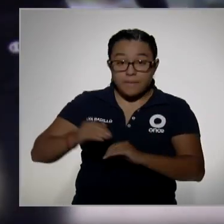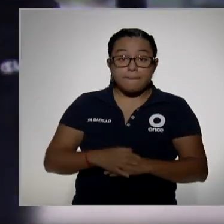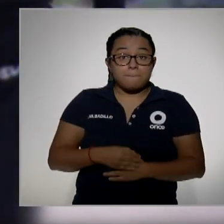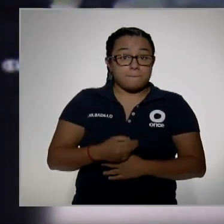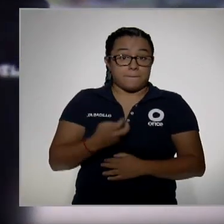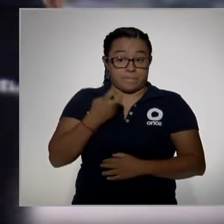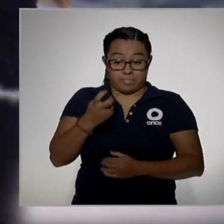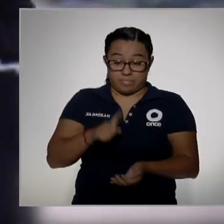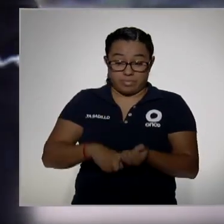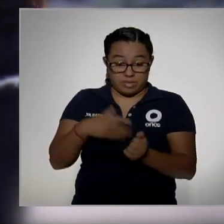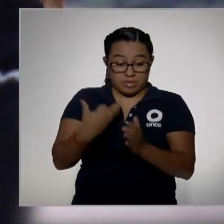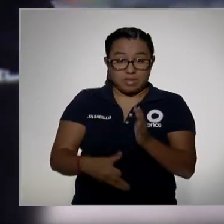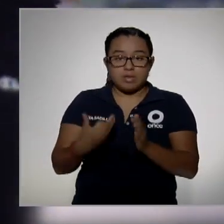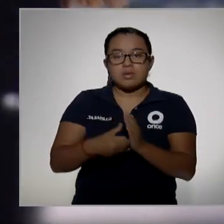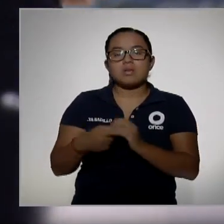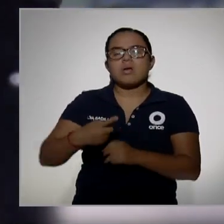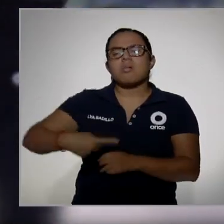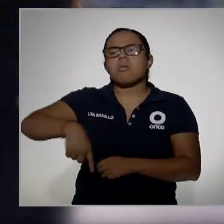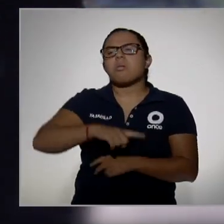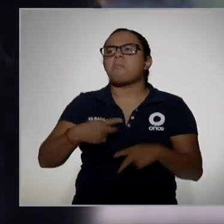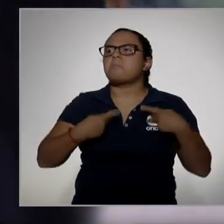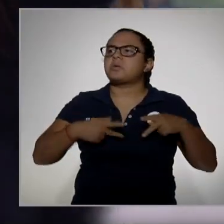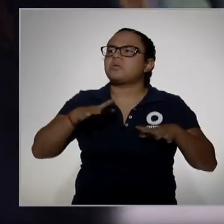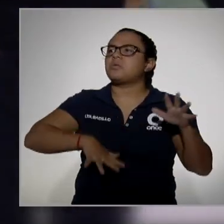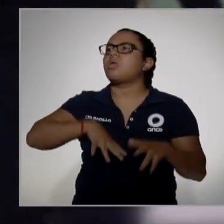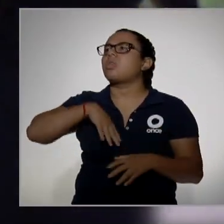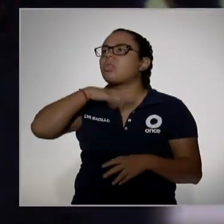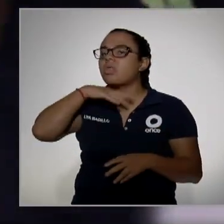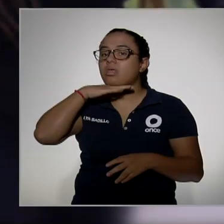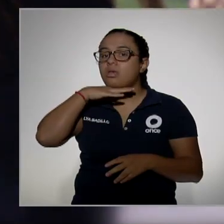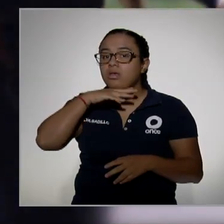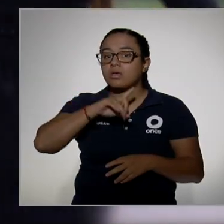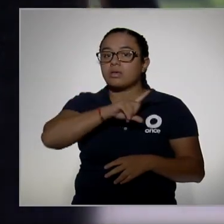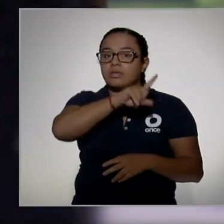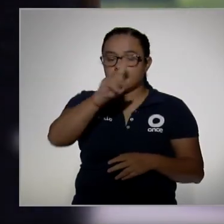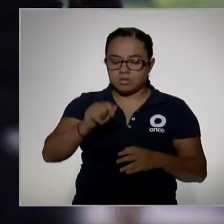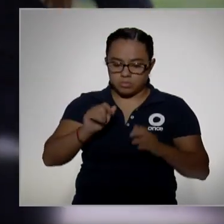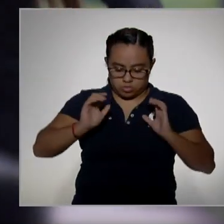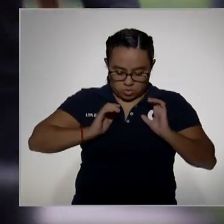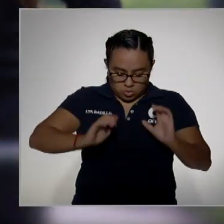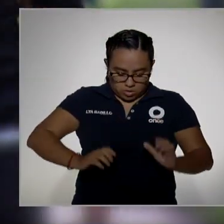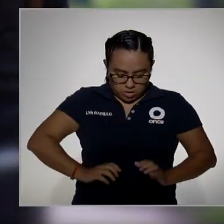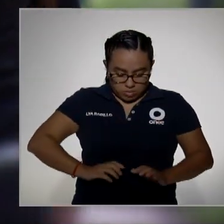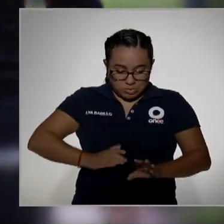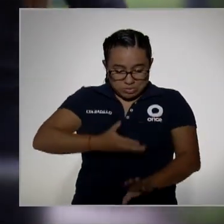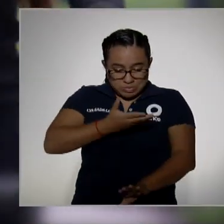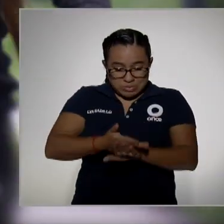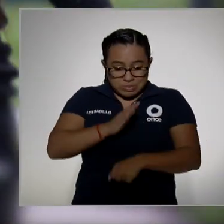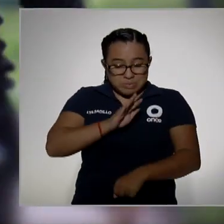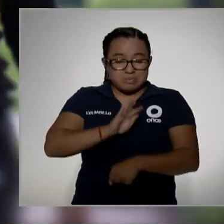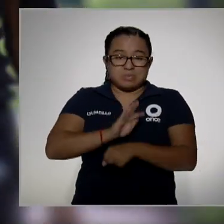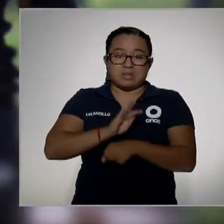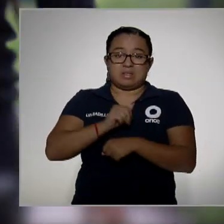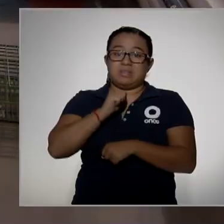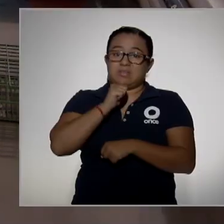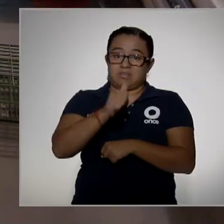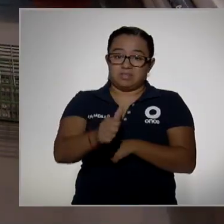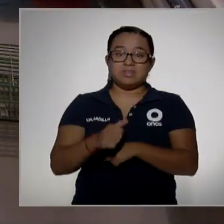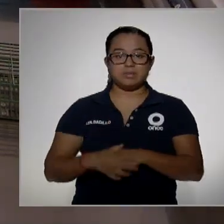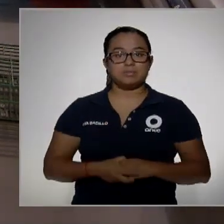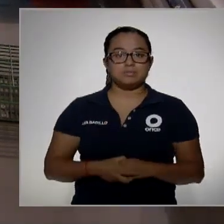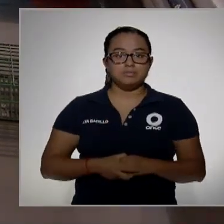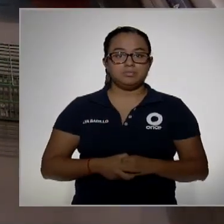puede pasar desapercibida afectando procesos fisiológicos fundamentales